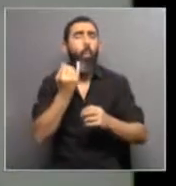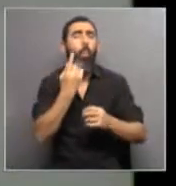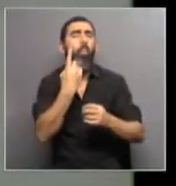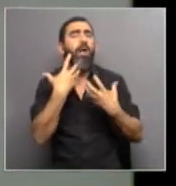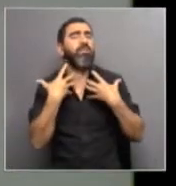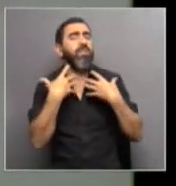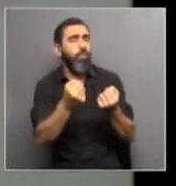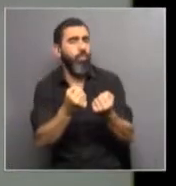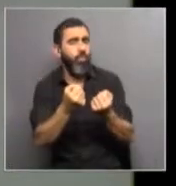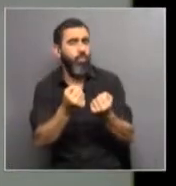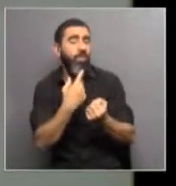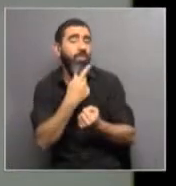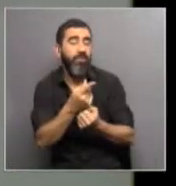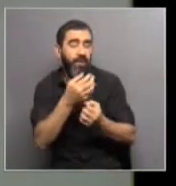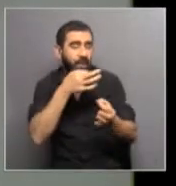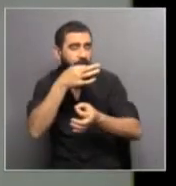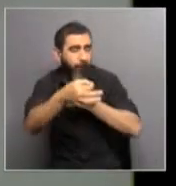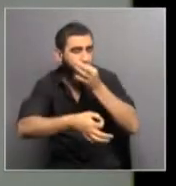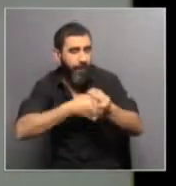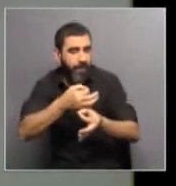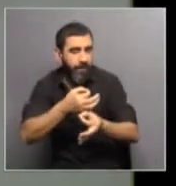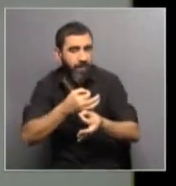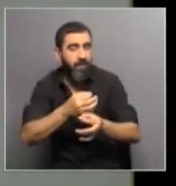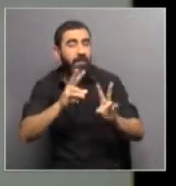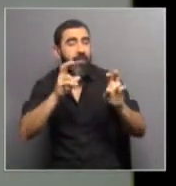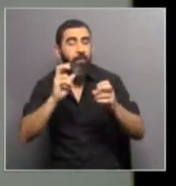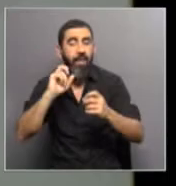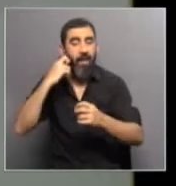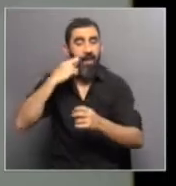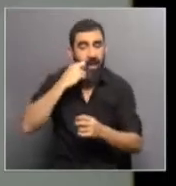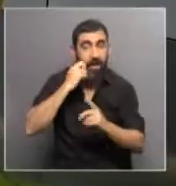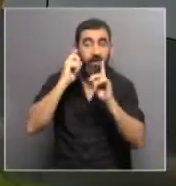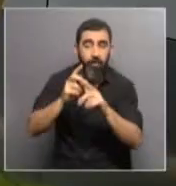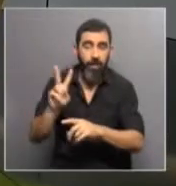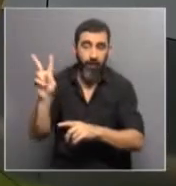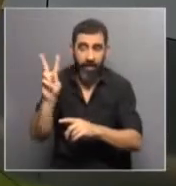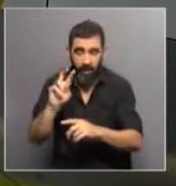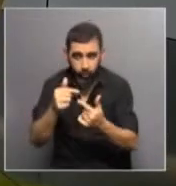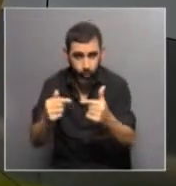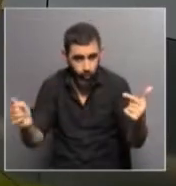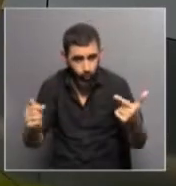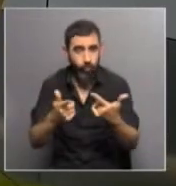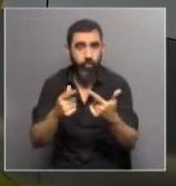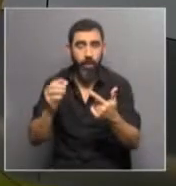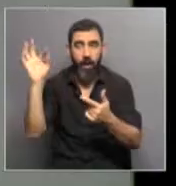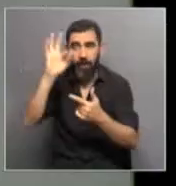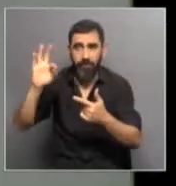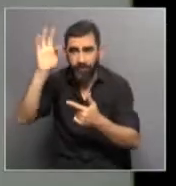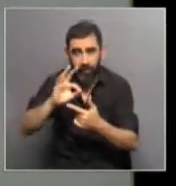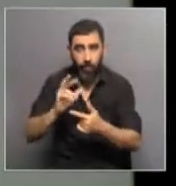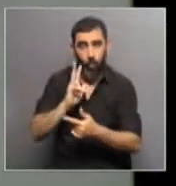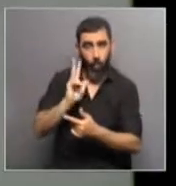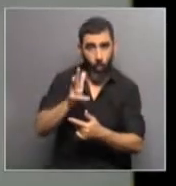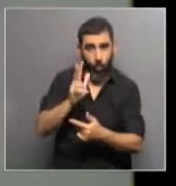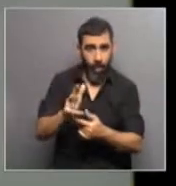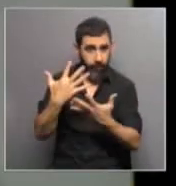en lo que decía Bonica cuando explicaba que hablamos de carne, pero hablamos de vegetación, de insectos, de humanos.